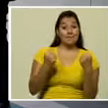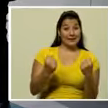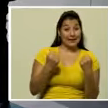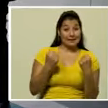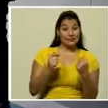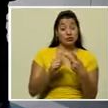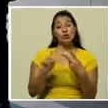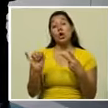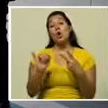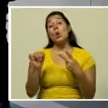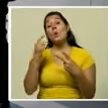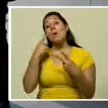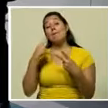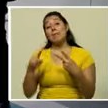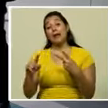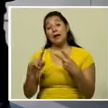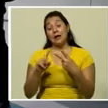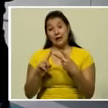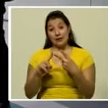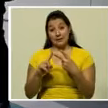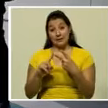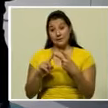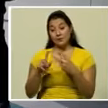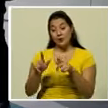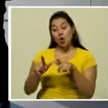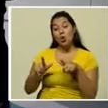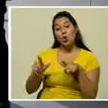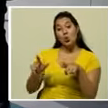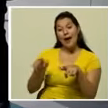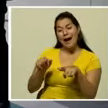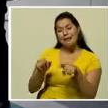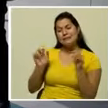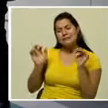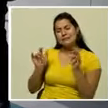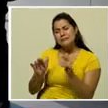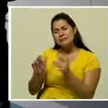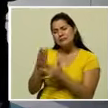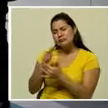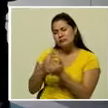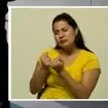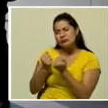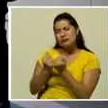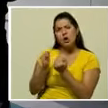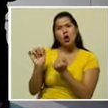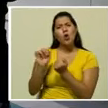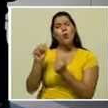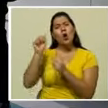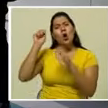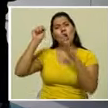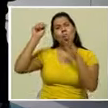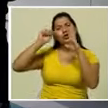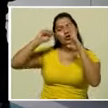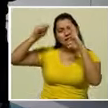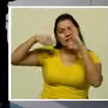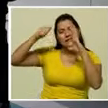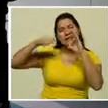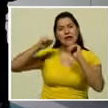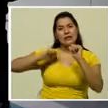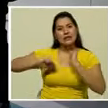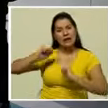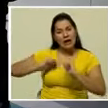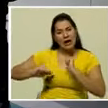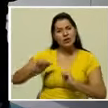como para el tema de los sitios donde se conglomera un poco más la gente, teatros, cines. Hay que ver el